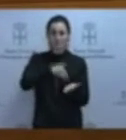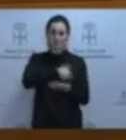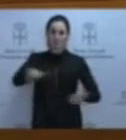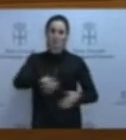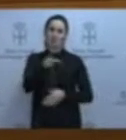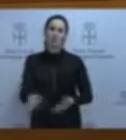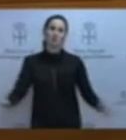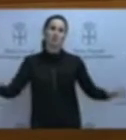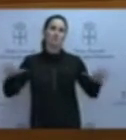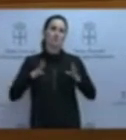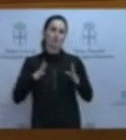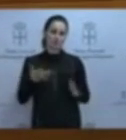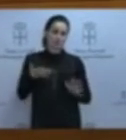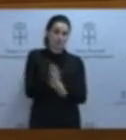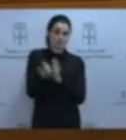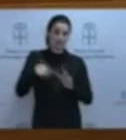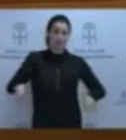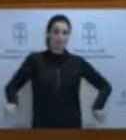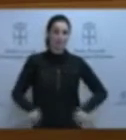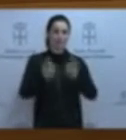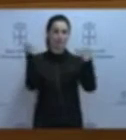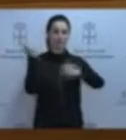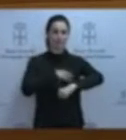euros. Eso sí que es romper una hucha, ¿verdad?